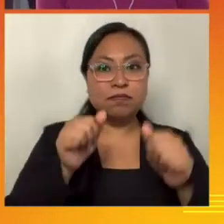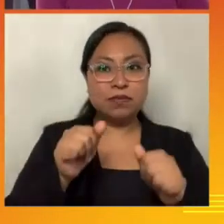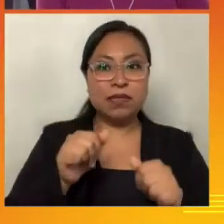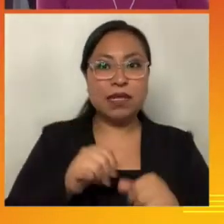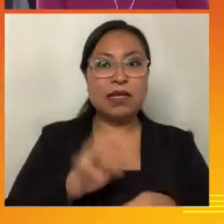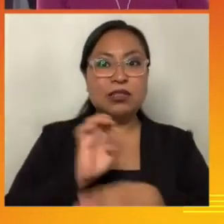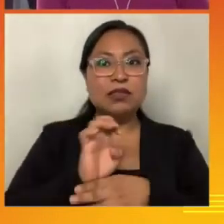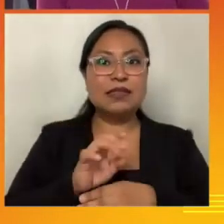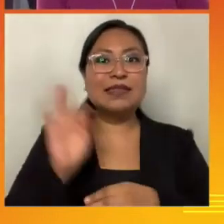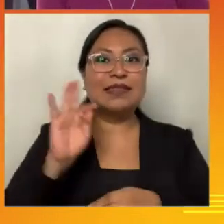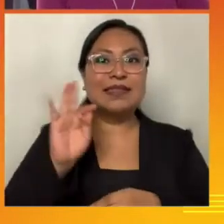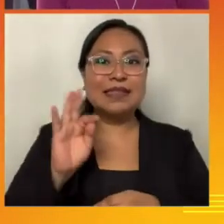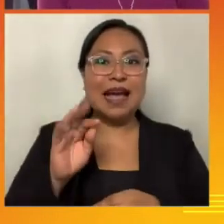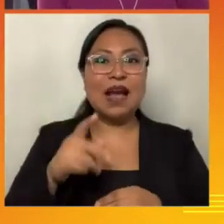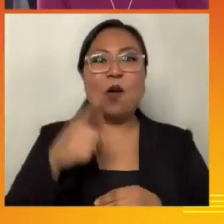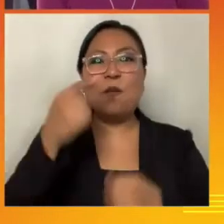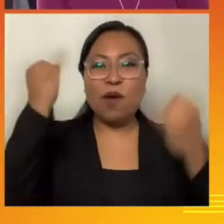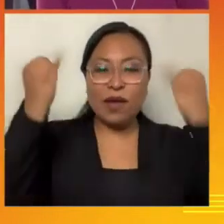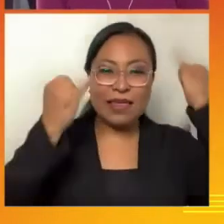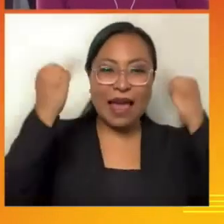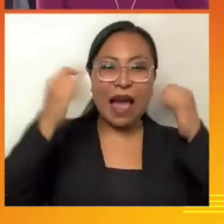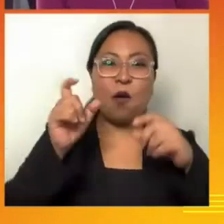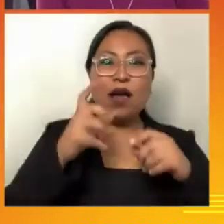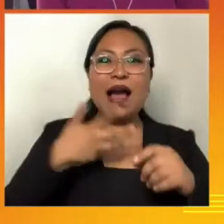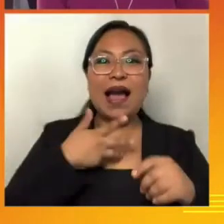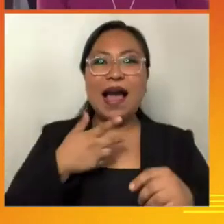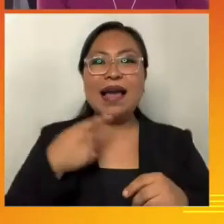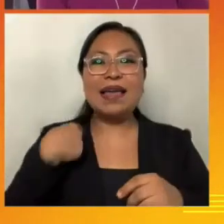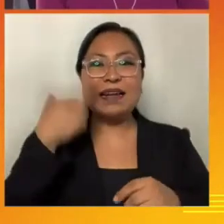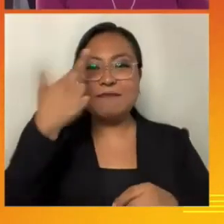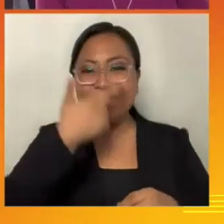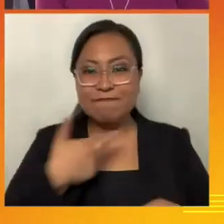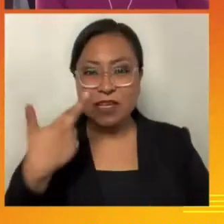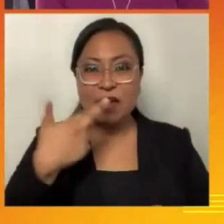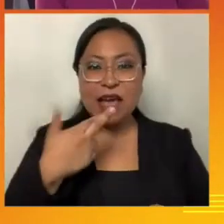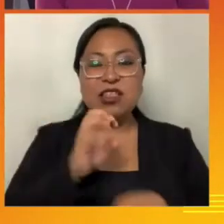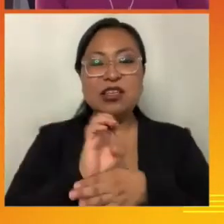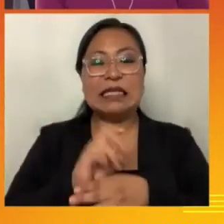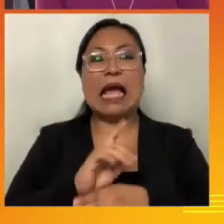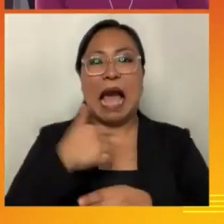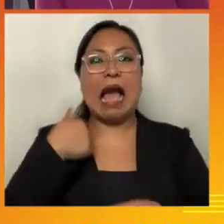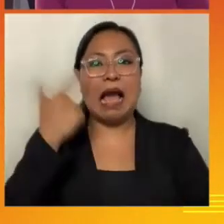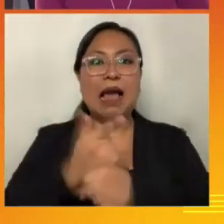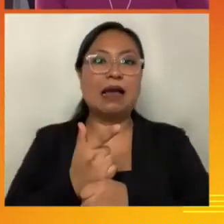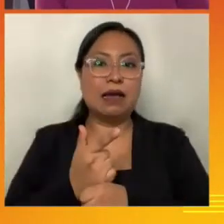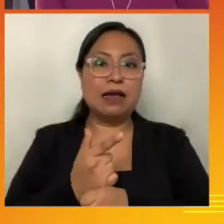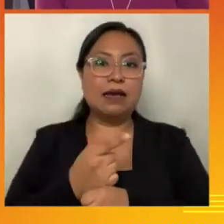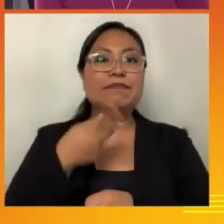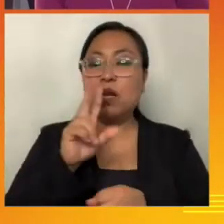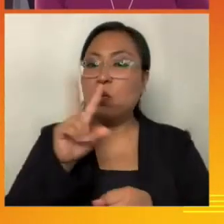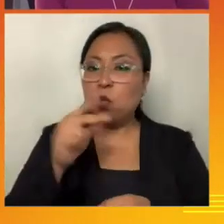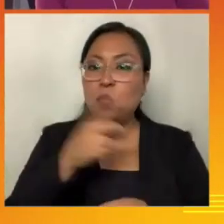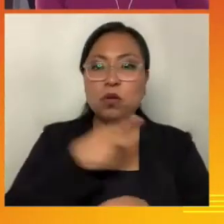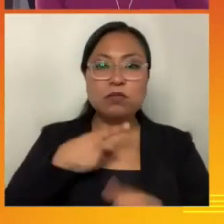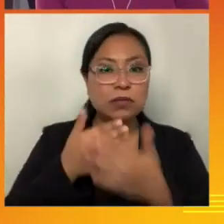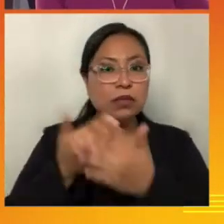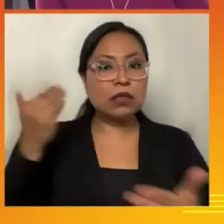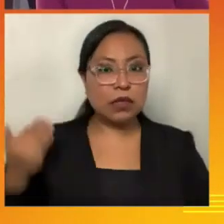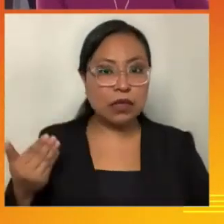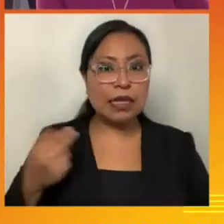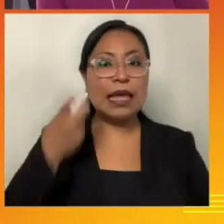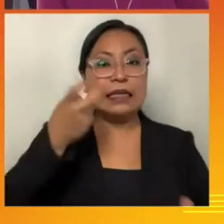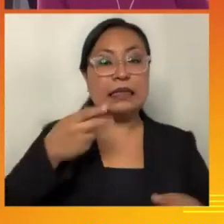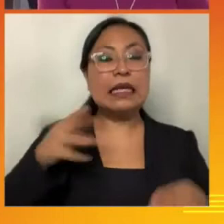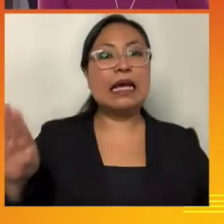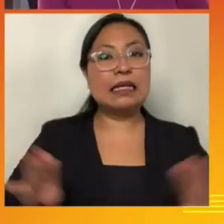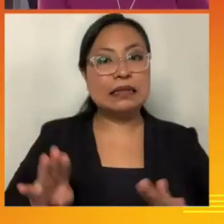como periodos de planeación o de evaluación y este tipo de cosas. Entonces, bueno, esa es otra, como que otra característica que